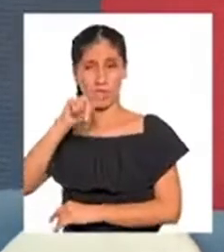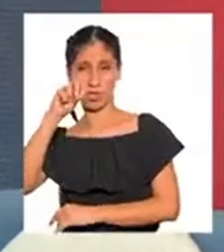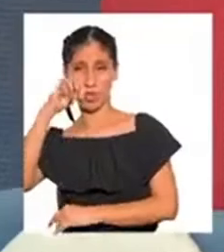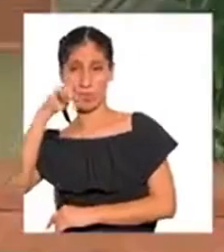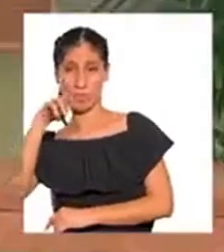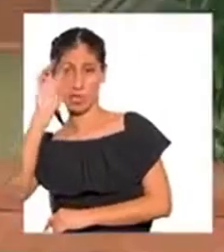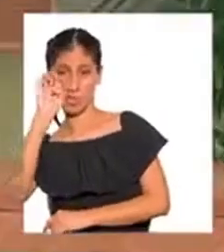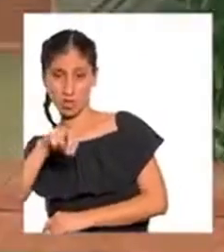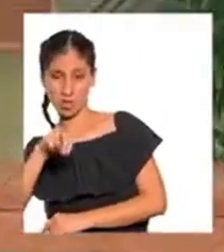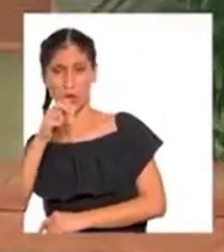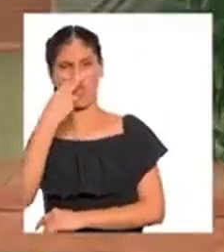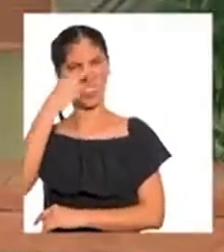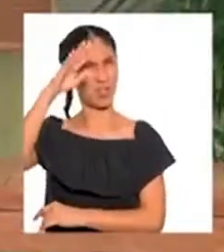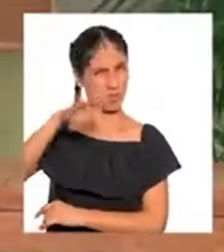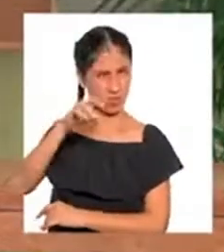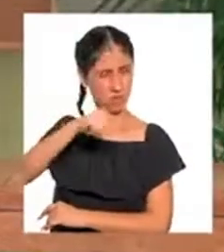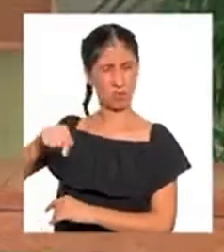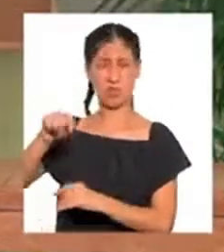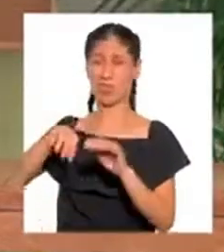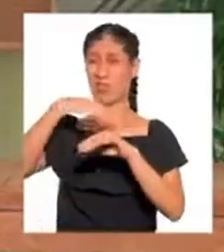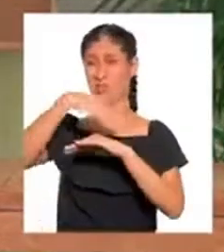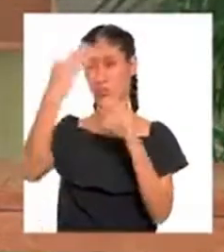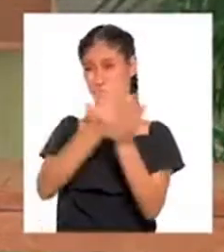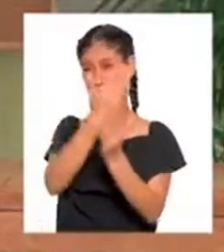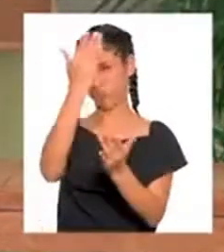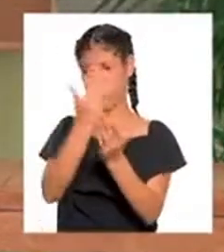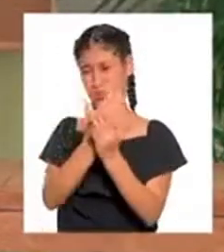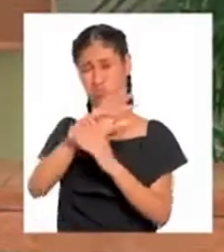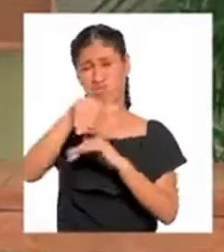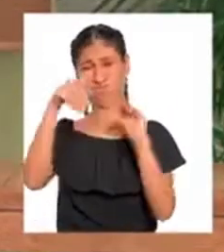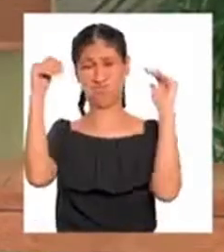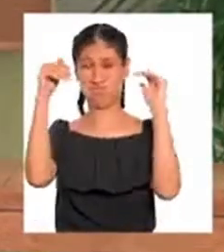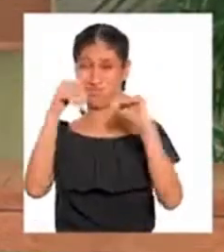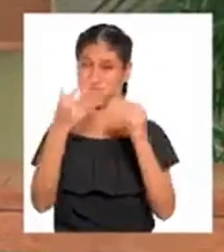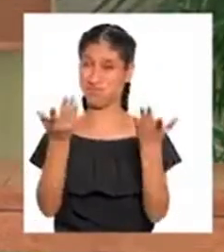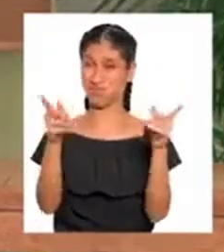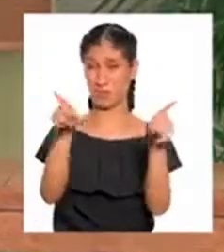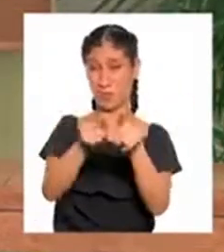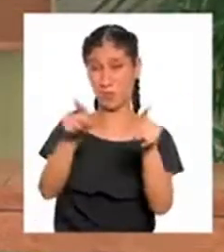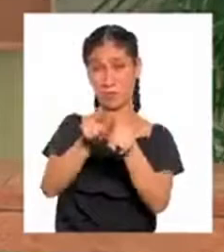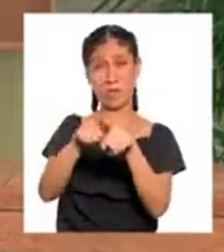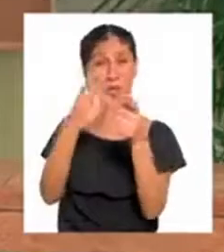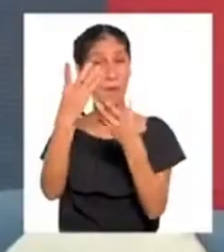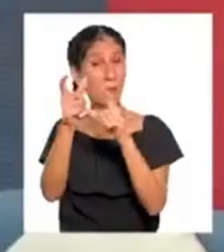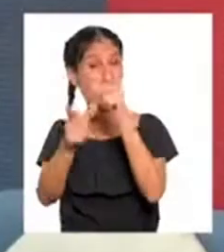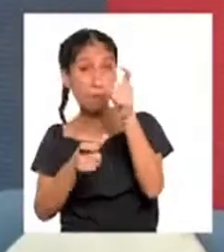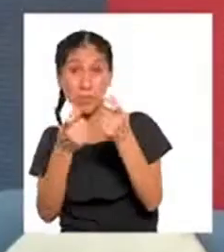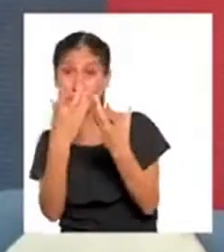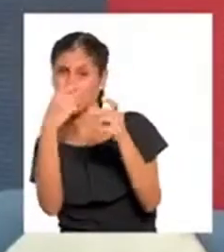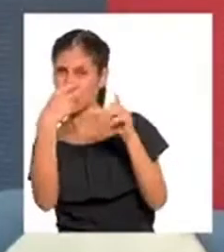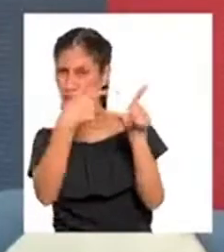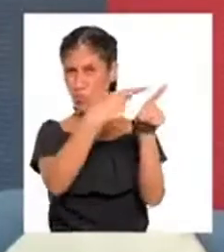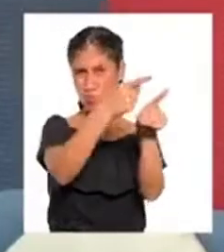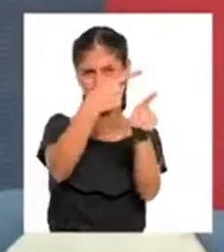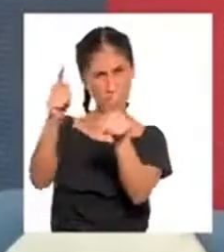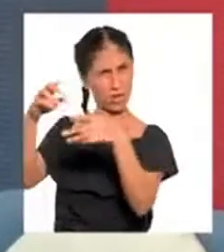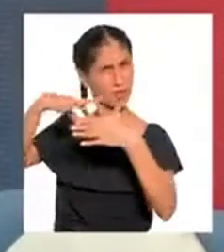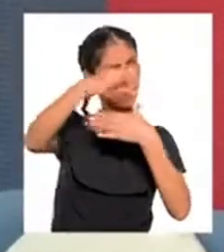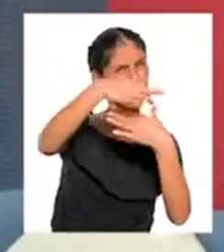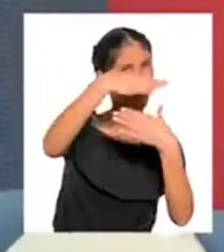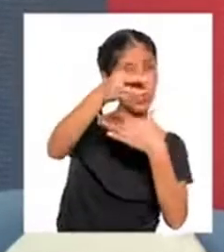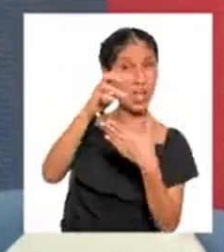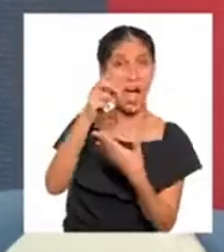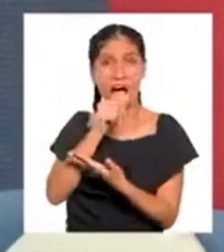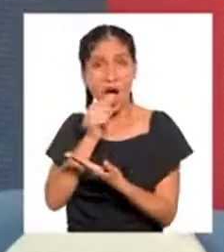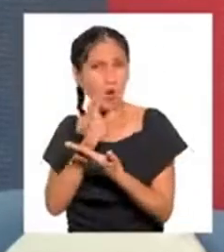económico y social. Entre los efectos que hemos visto está que muchas ciudades se quedaron sin agua. Además, producto de las lluvias